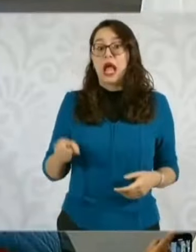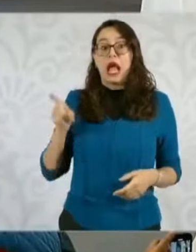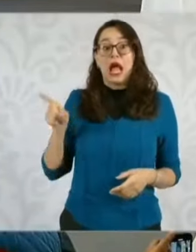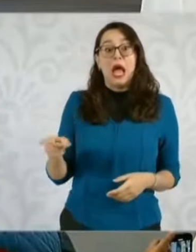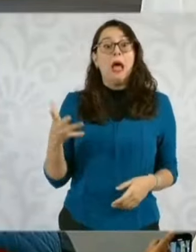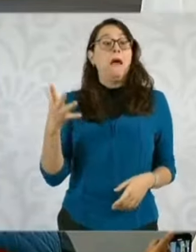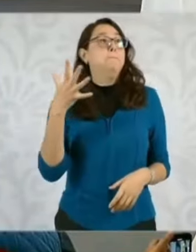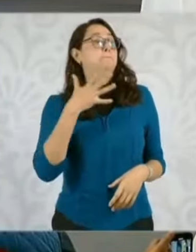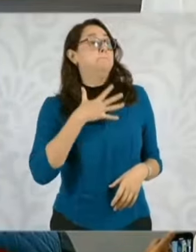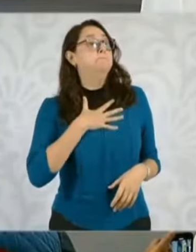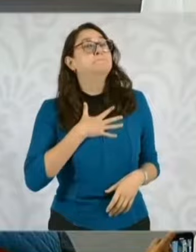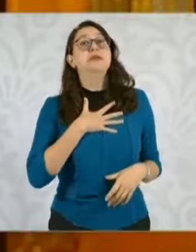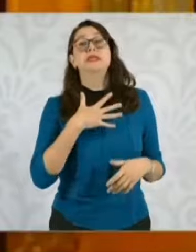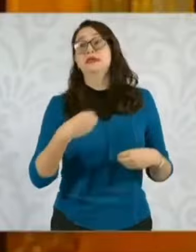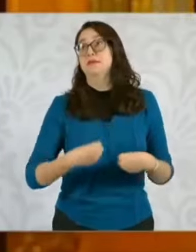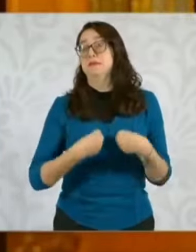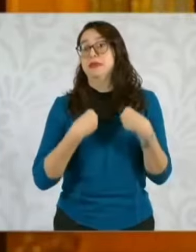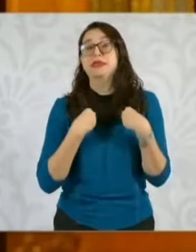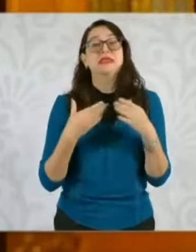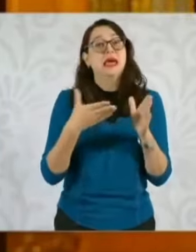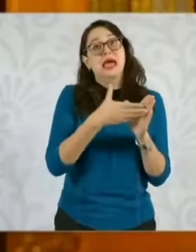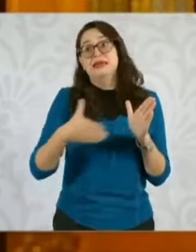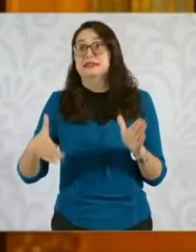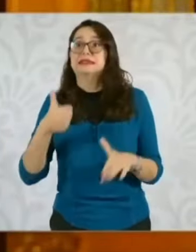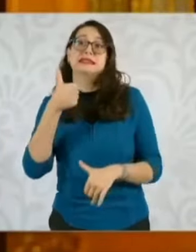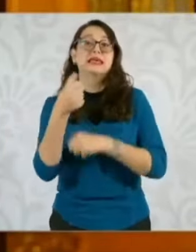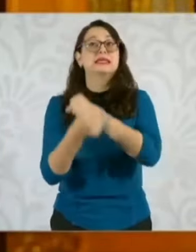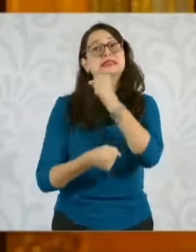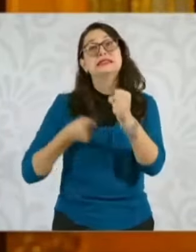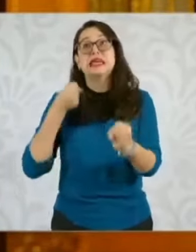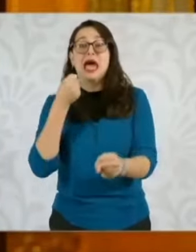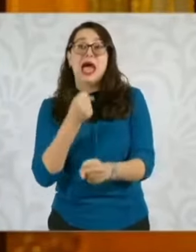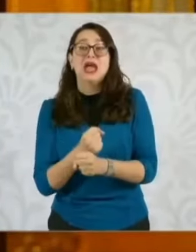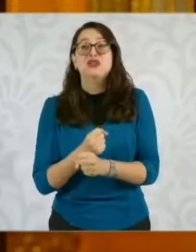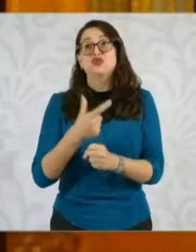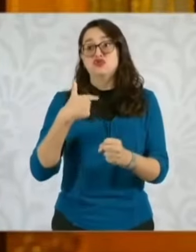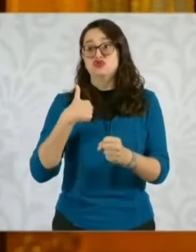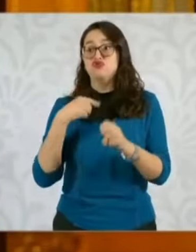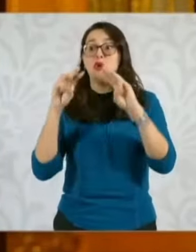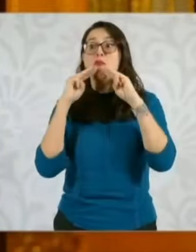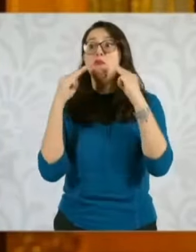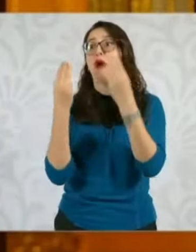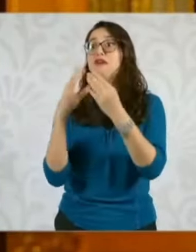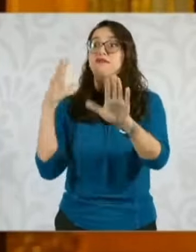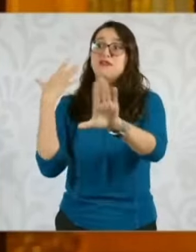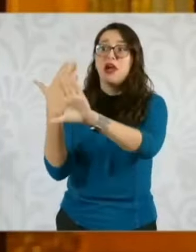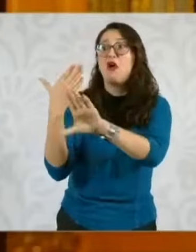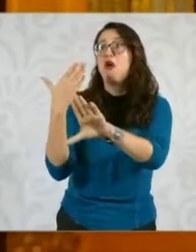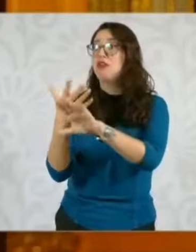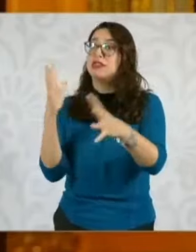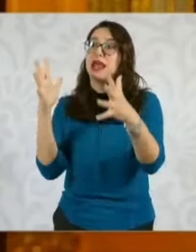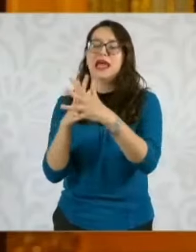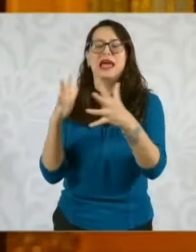durante 6 años que estaba coludido, al menos con el cártel de Sinaloa.